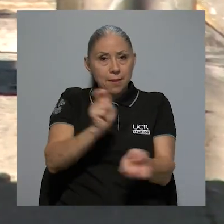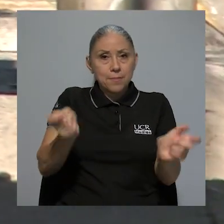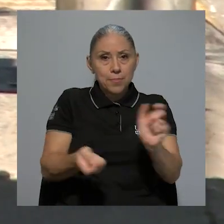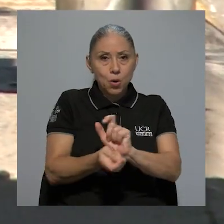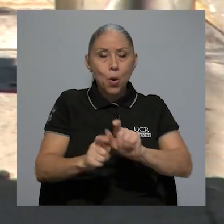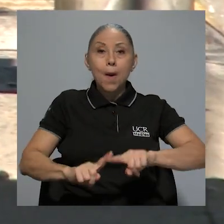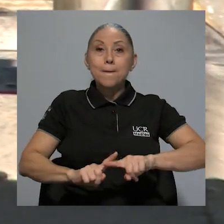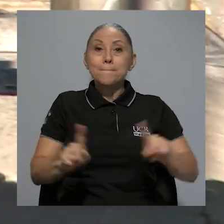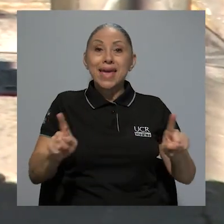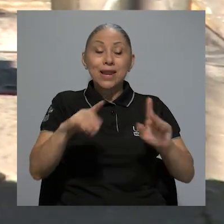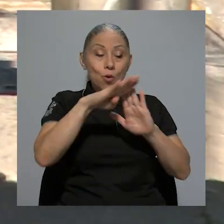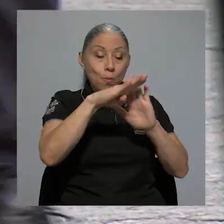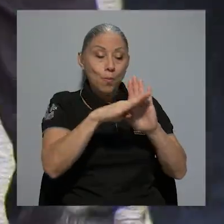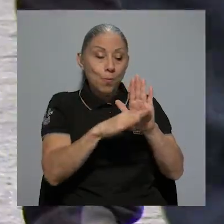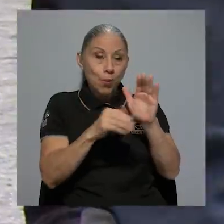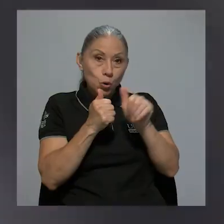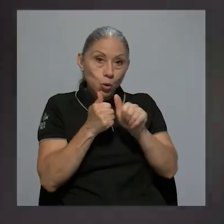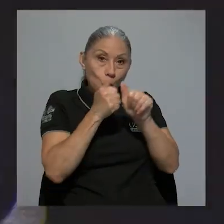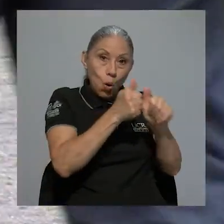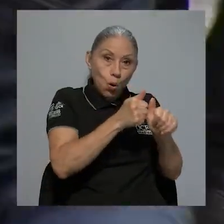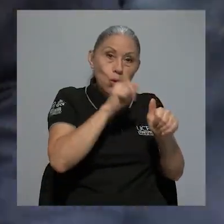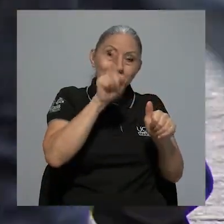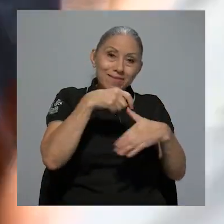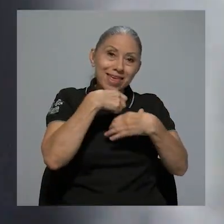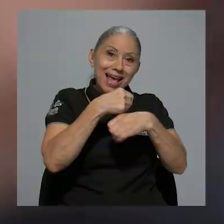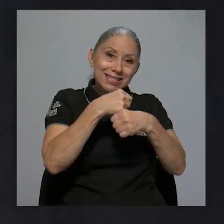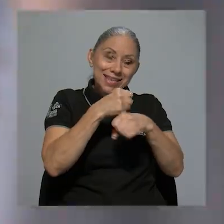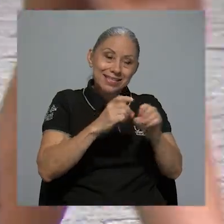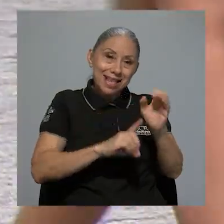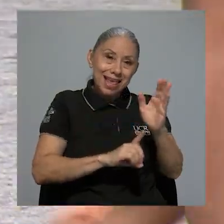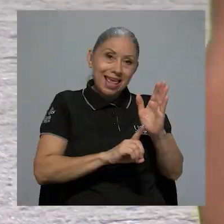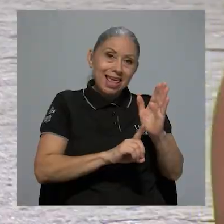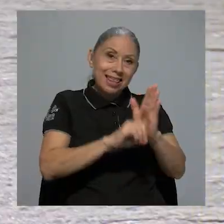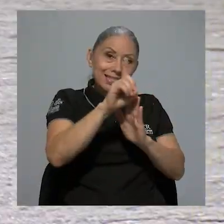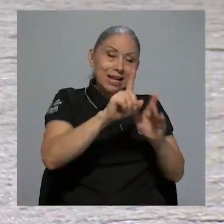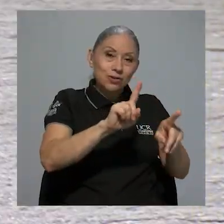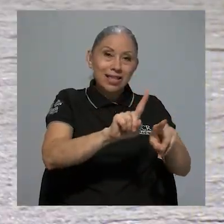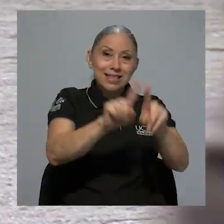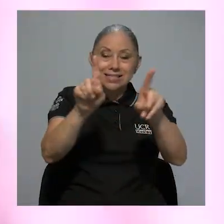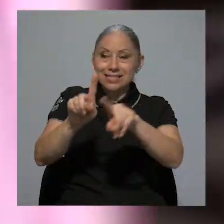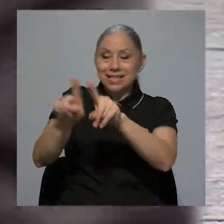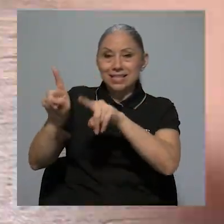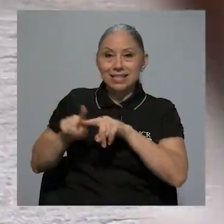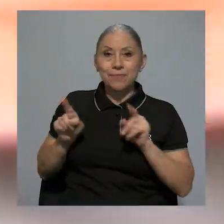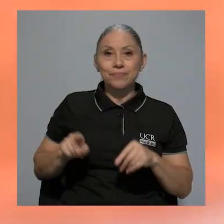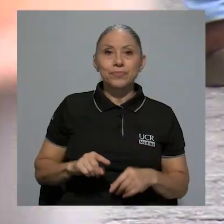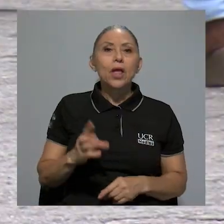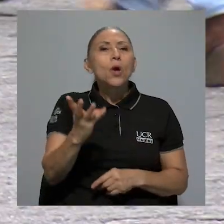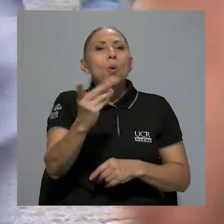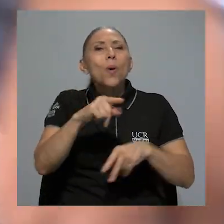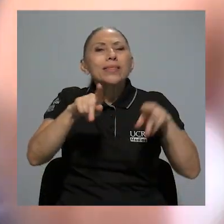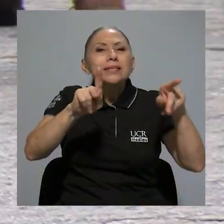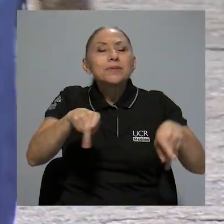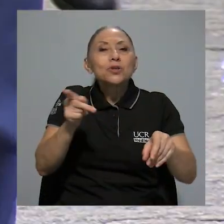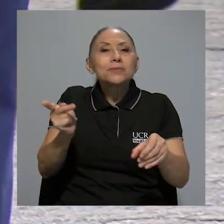básicamente porque el protocolo tiene que desarrollarse de forma distinta, claro, ¿verdad? ¿Cuántas personas participaron?